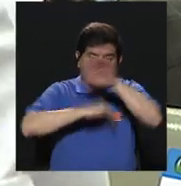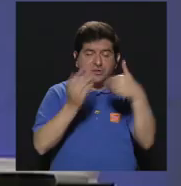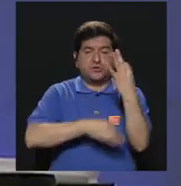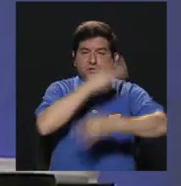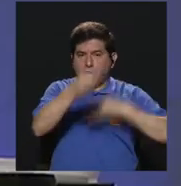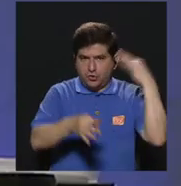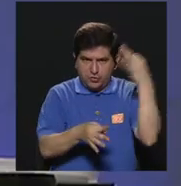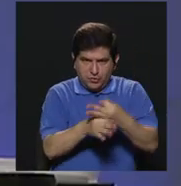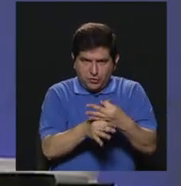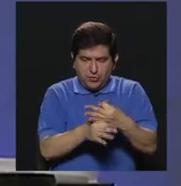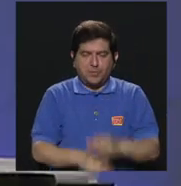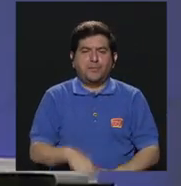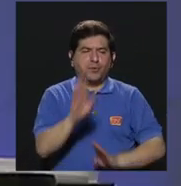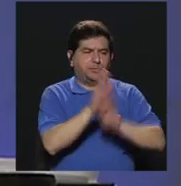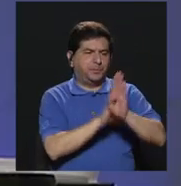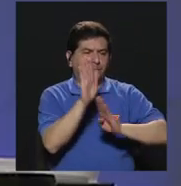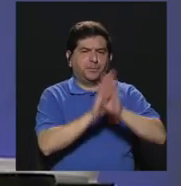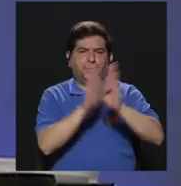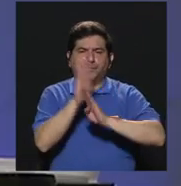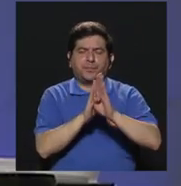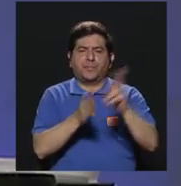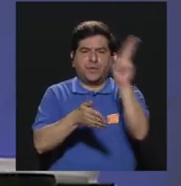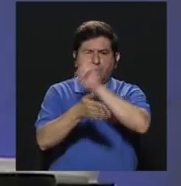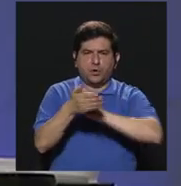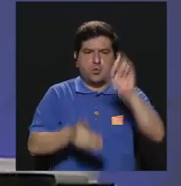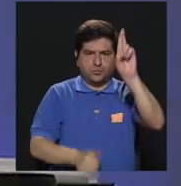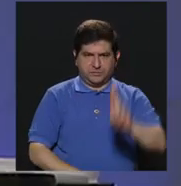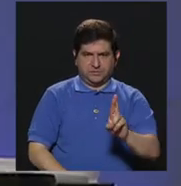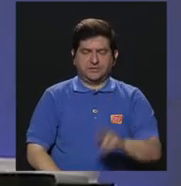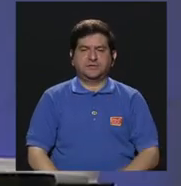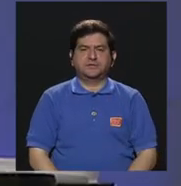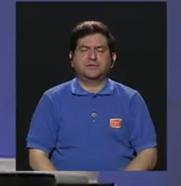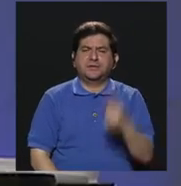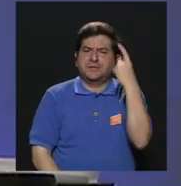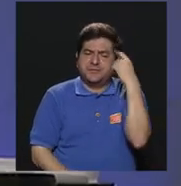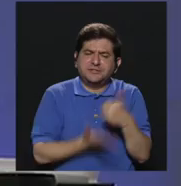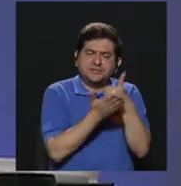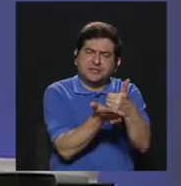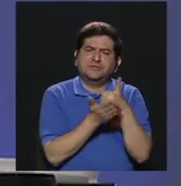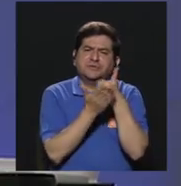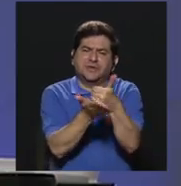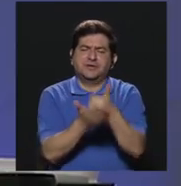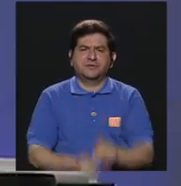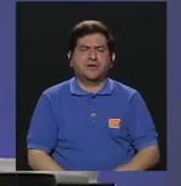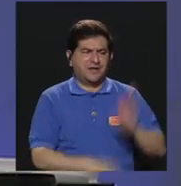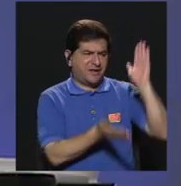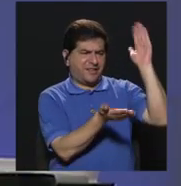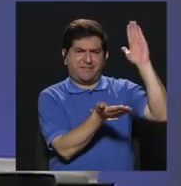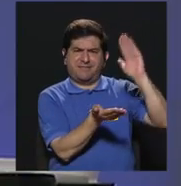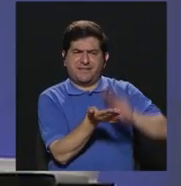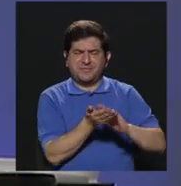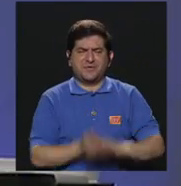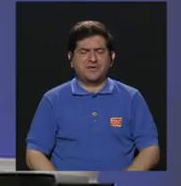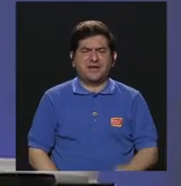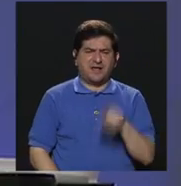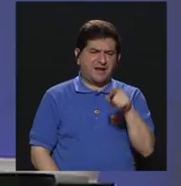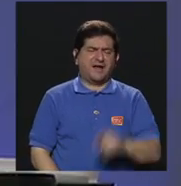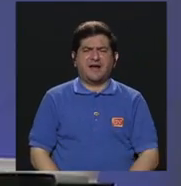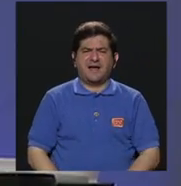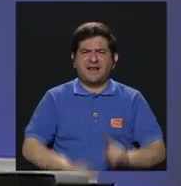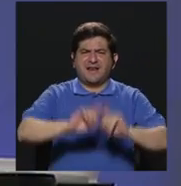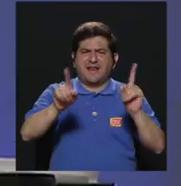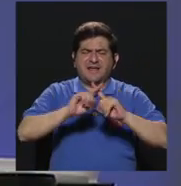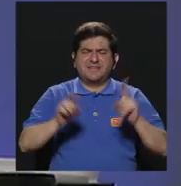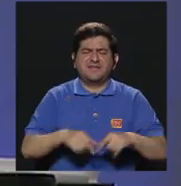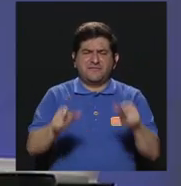índole generadas y desarrolladas por la Universidad de Costa Rica para contribuir a disminuir el desequilibrio geográfico